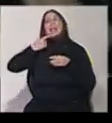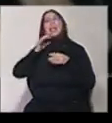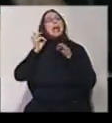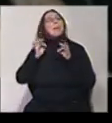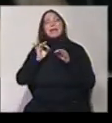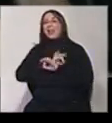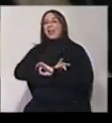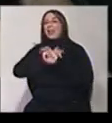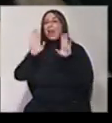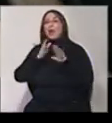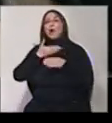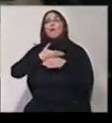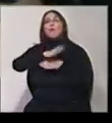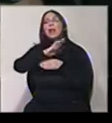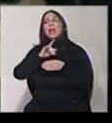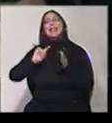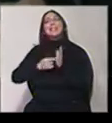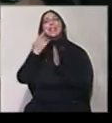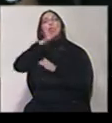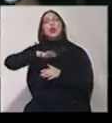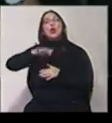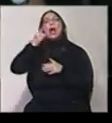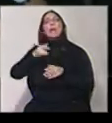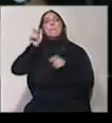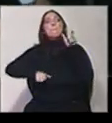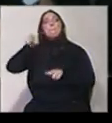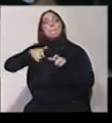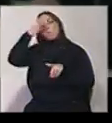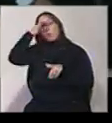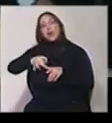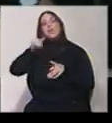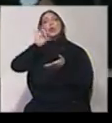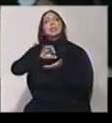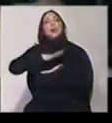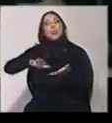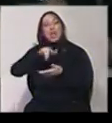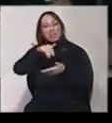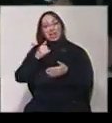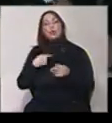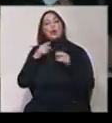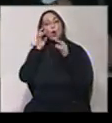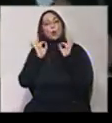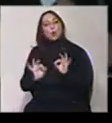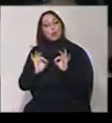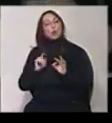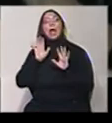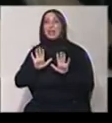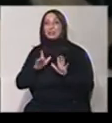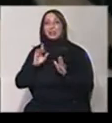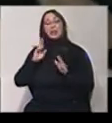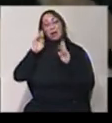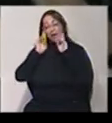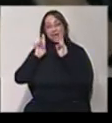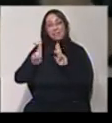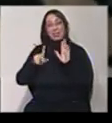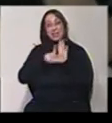expresamente fuera de ellos los centros poblados. Hemos sido sumamente cuidadosos en así determinarlo. La